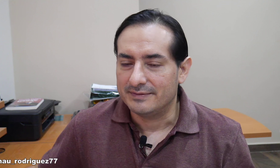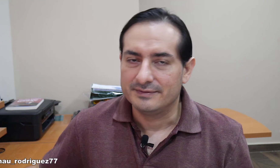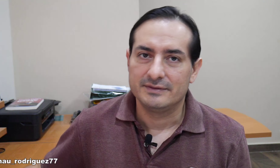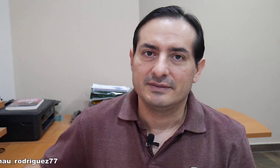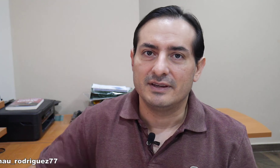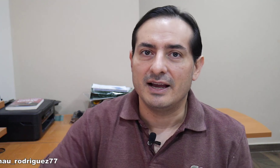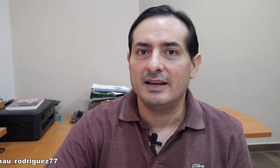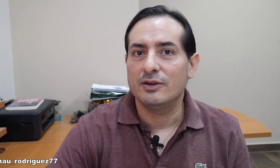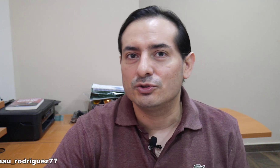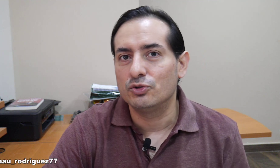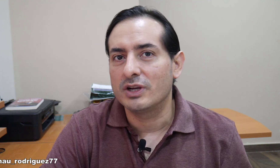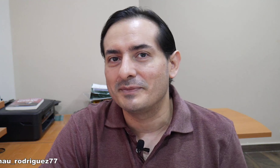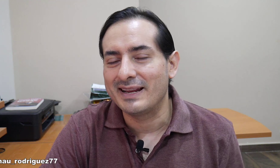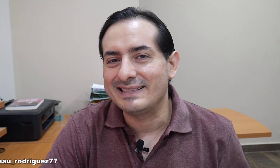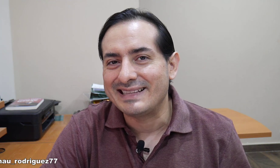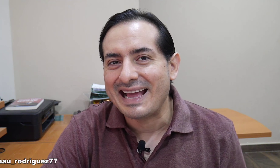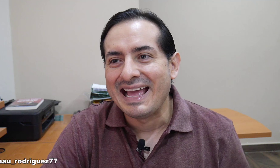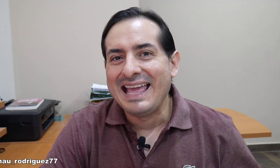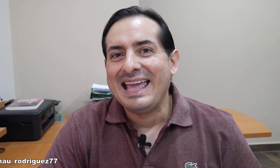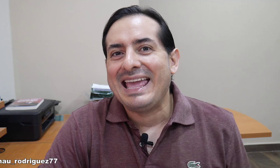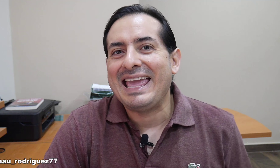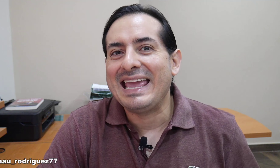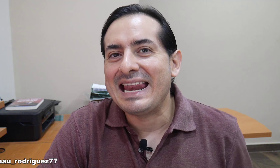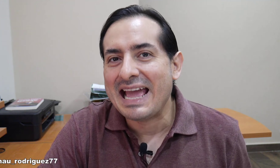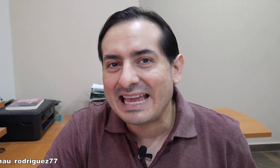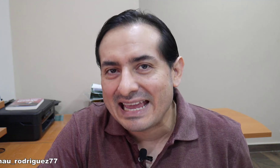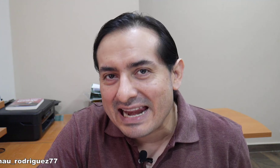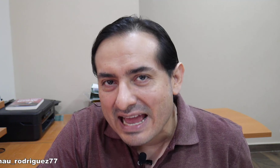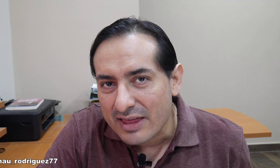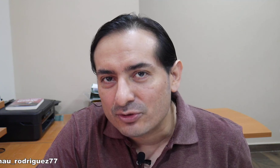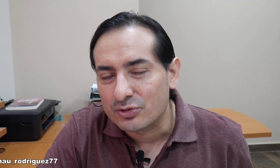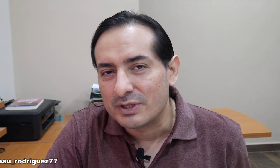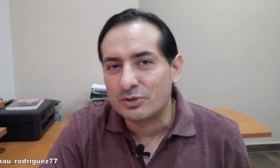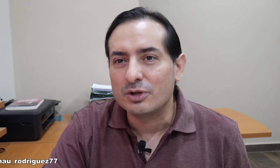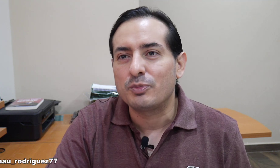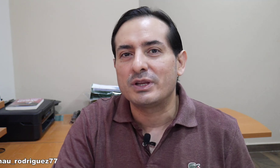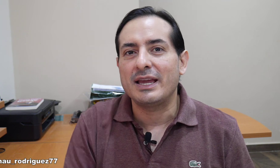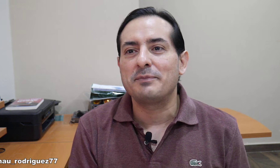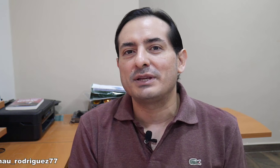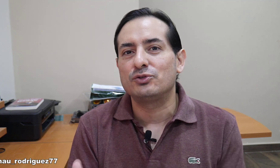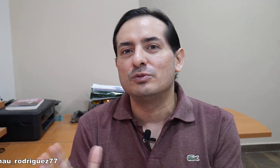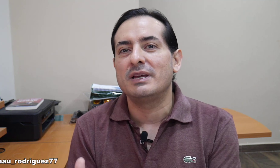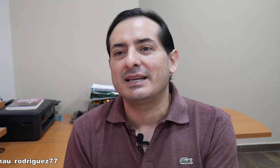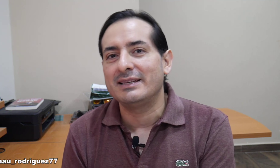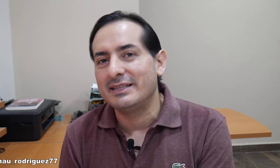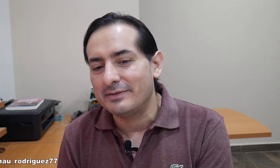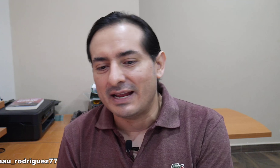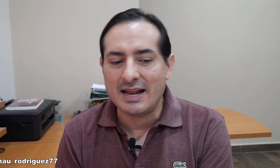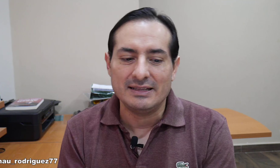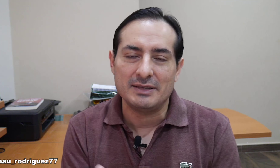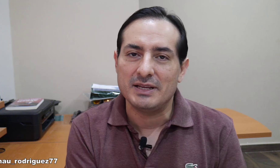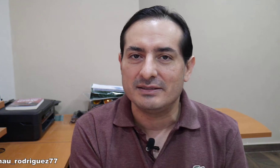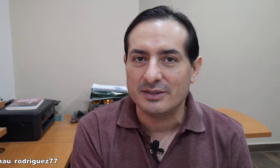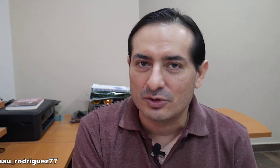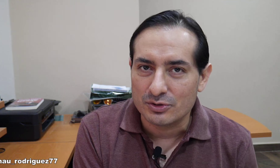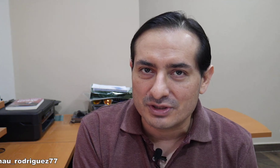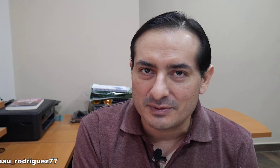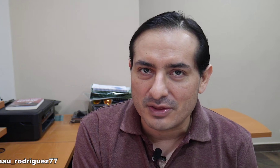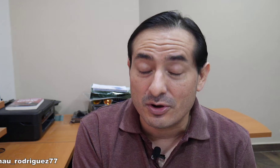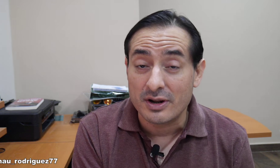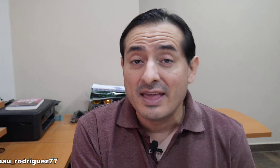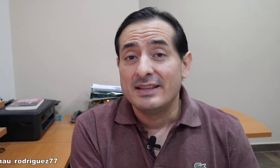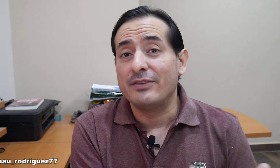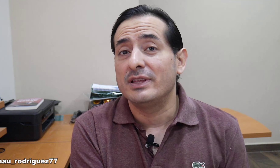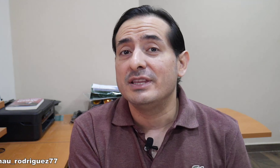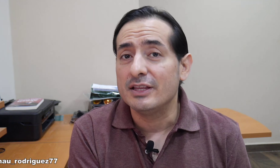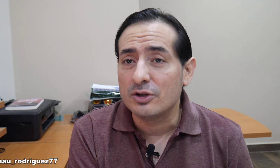refiere a Leo Zuckerman. Está enajenado, sobre todo porque él presume que es liberal y termina siendo